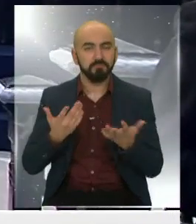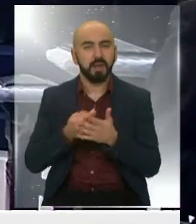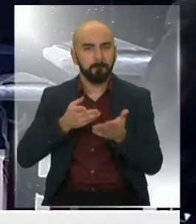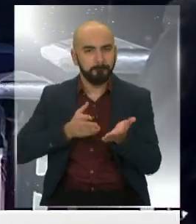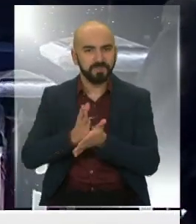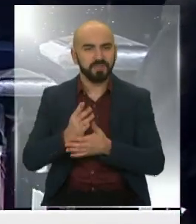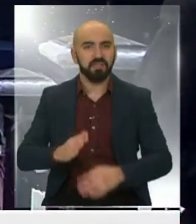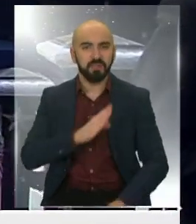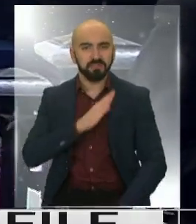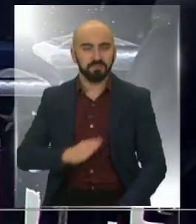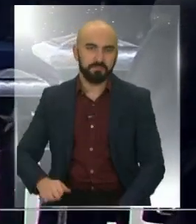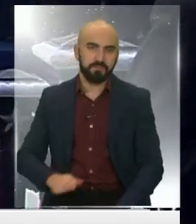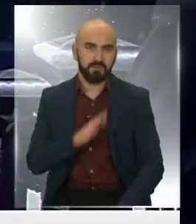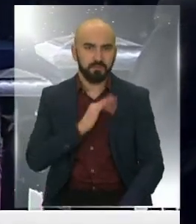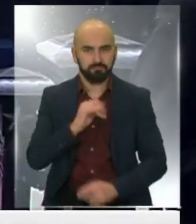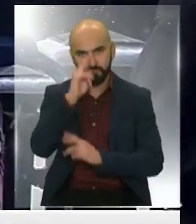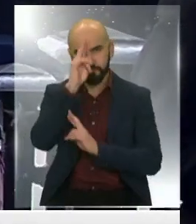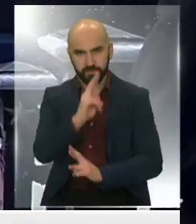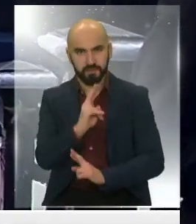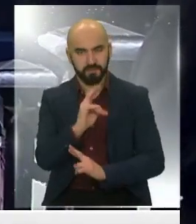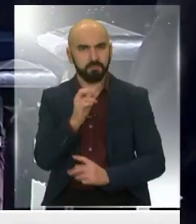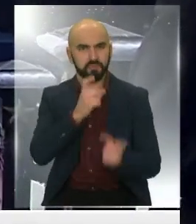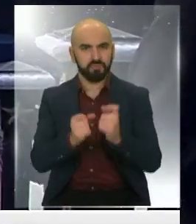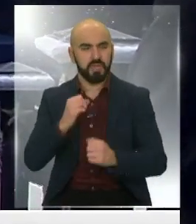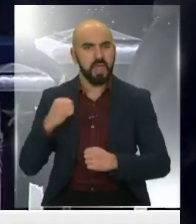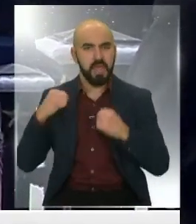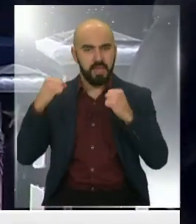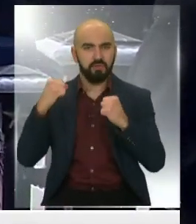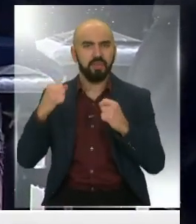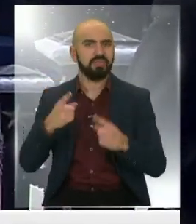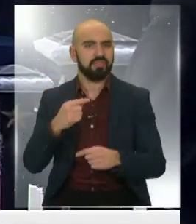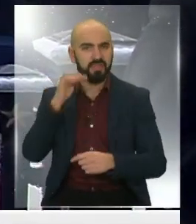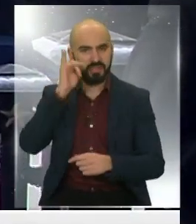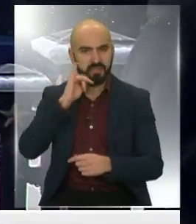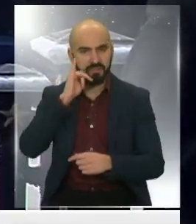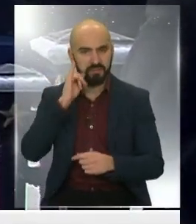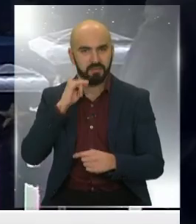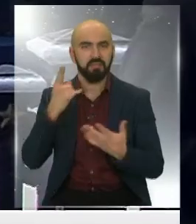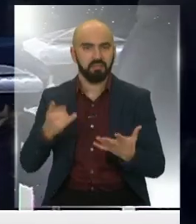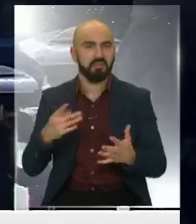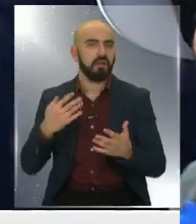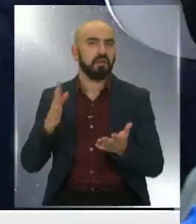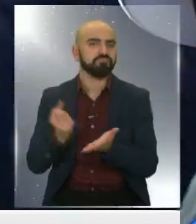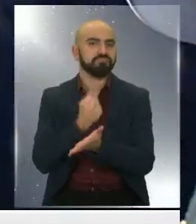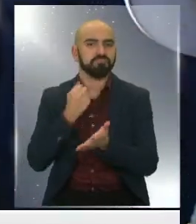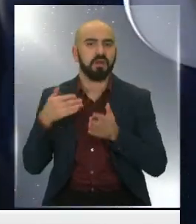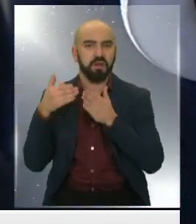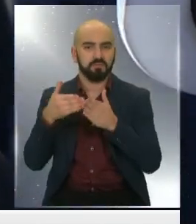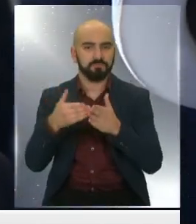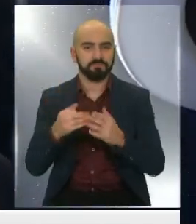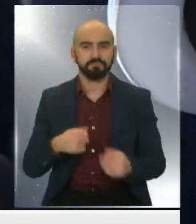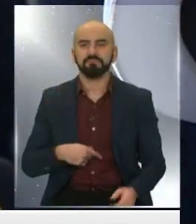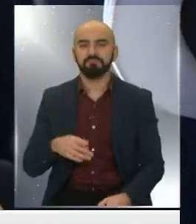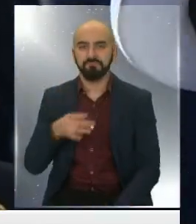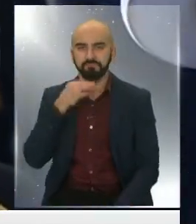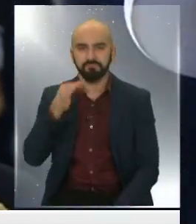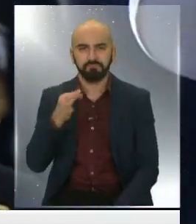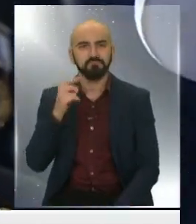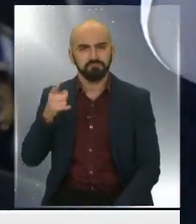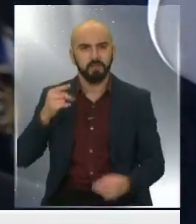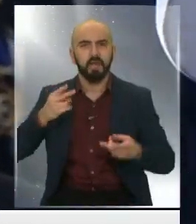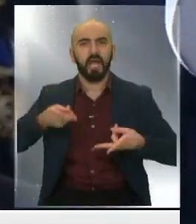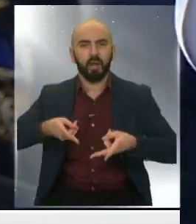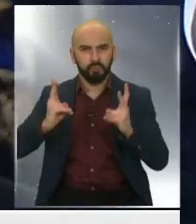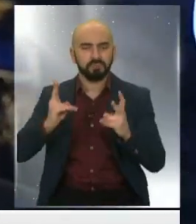inicio al desfile en homenaje a los héroes de Iquique y Día de las Glorias Navales. Almirante Maldonado, está autorizado